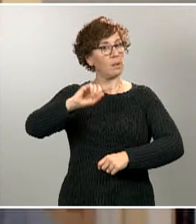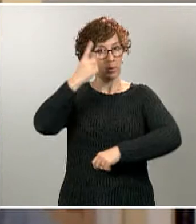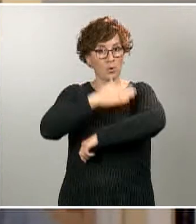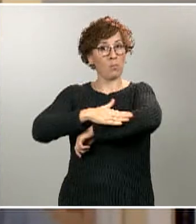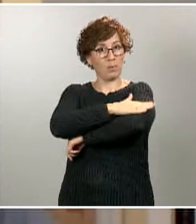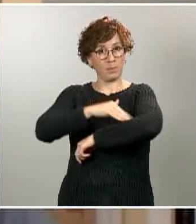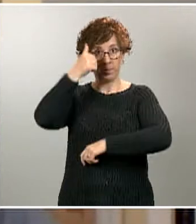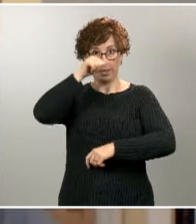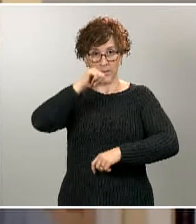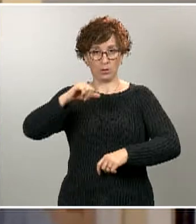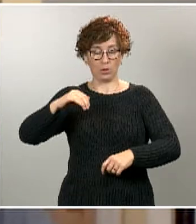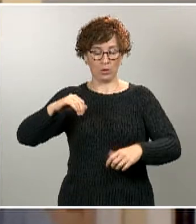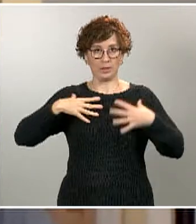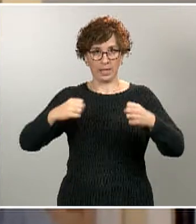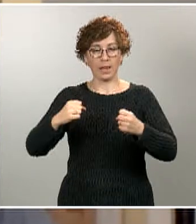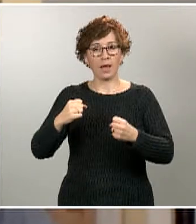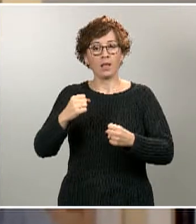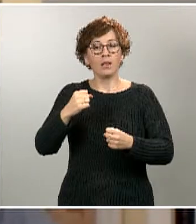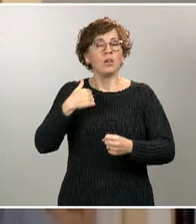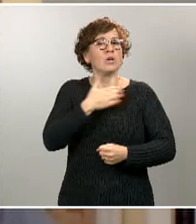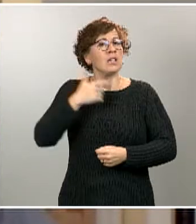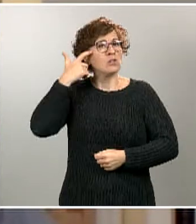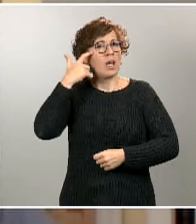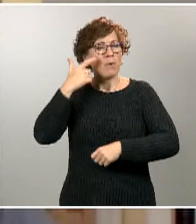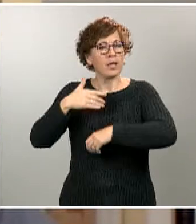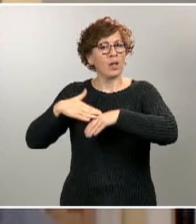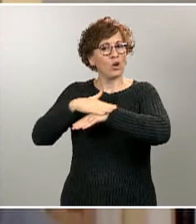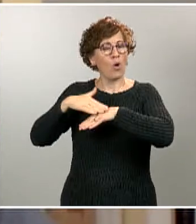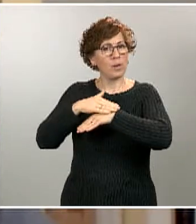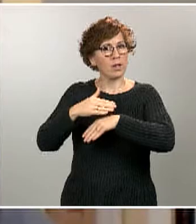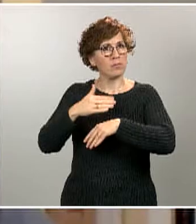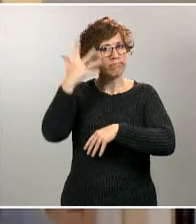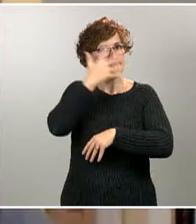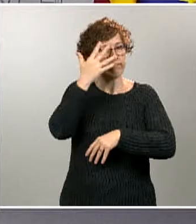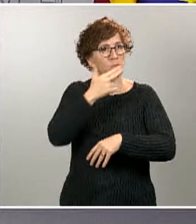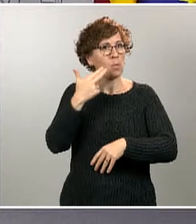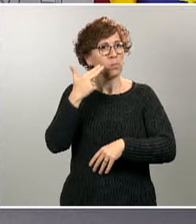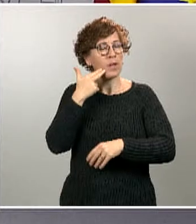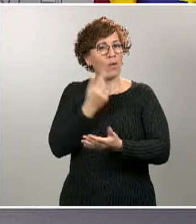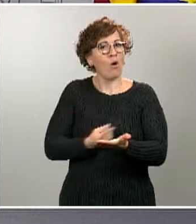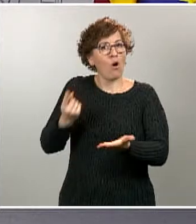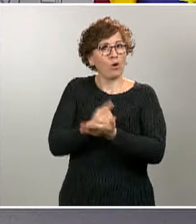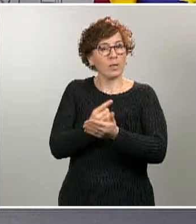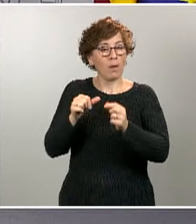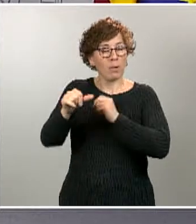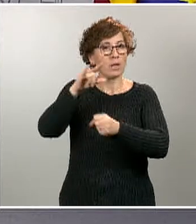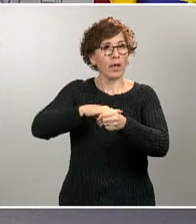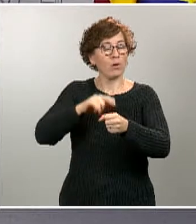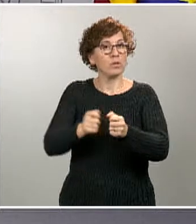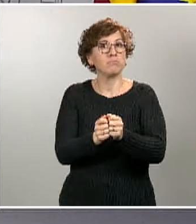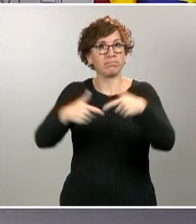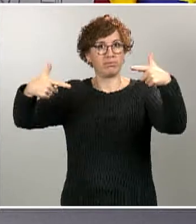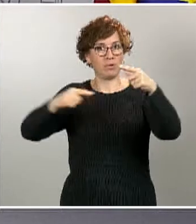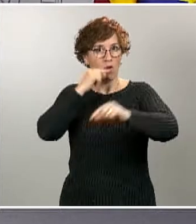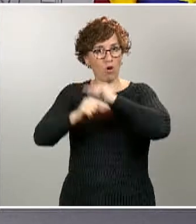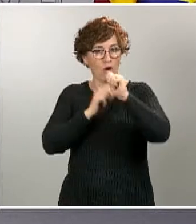Illa. Quería saber si el Gobierno no teme que haya un repunte en el número de contagios a partir del lunes, puesto que usted ha insistido